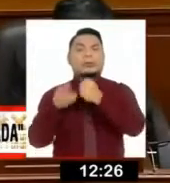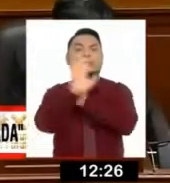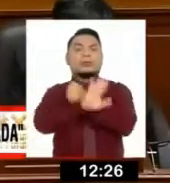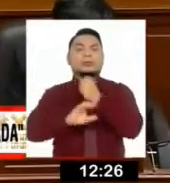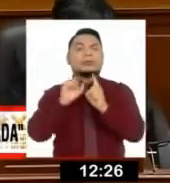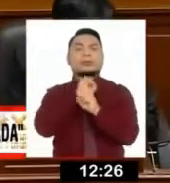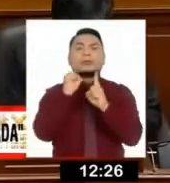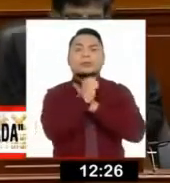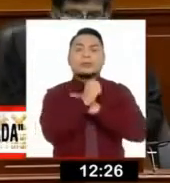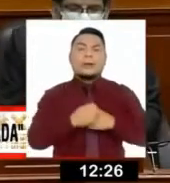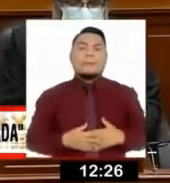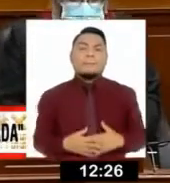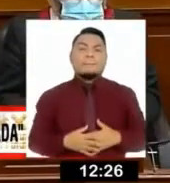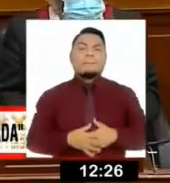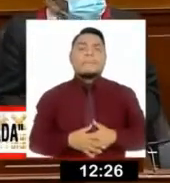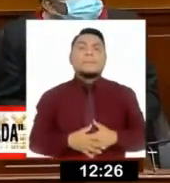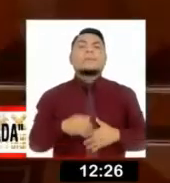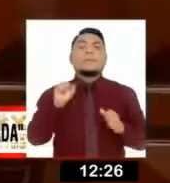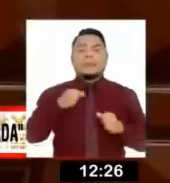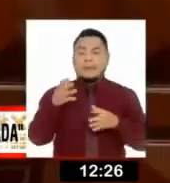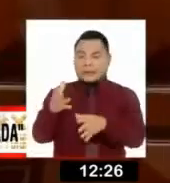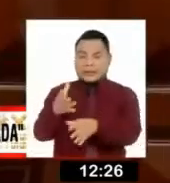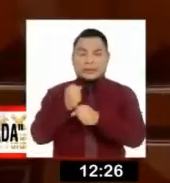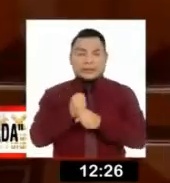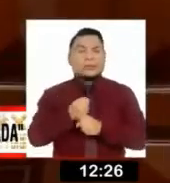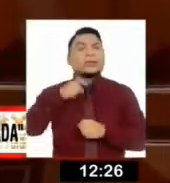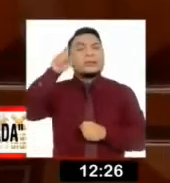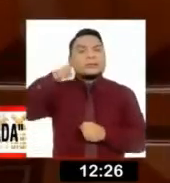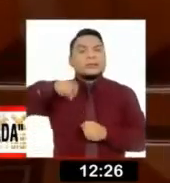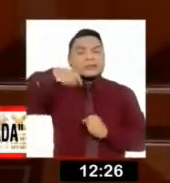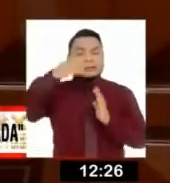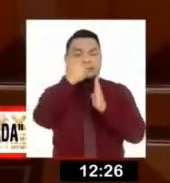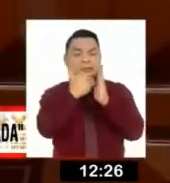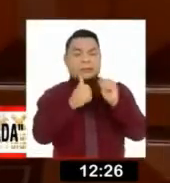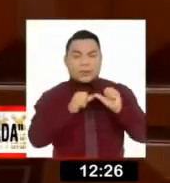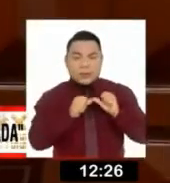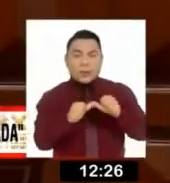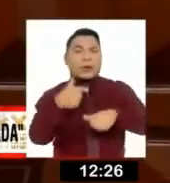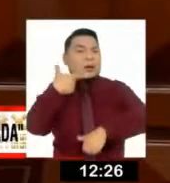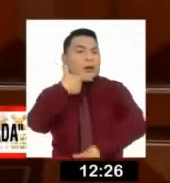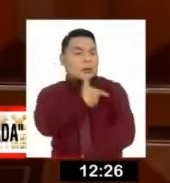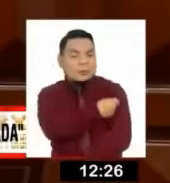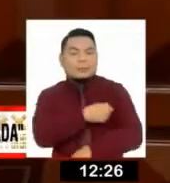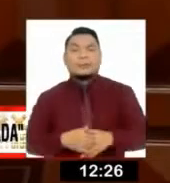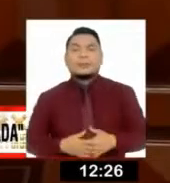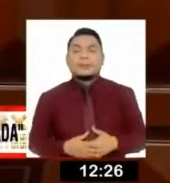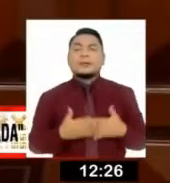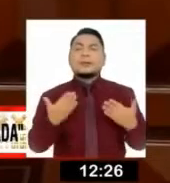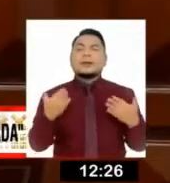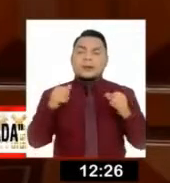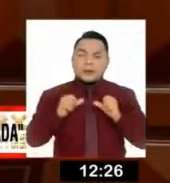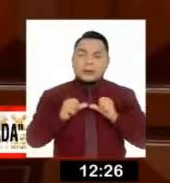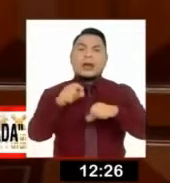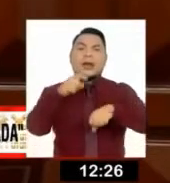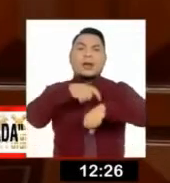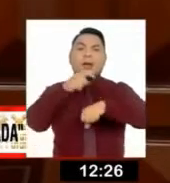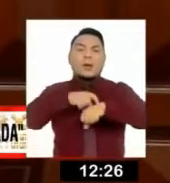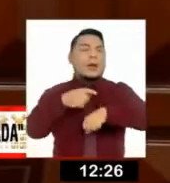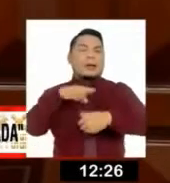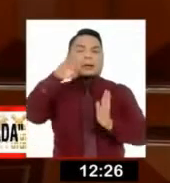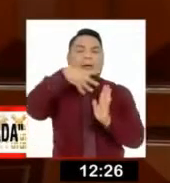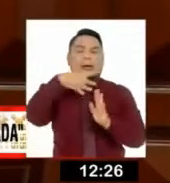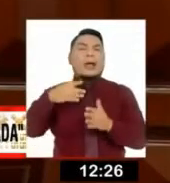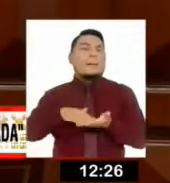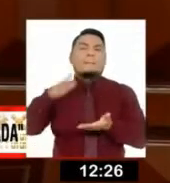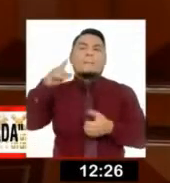Social. Se tomarán las medidas necesarias para continuar con la vacunación ampliando horarios y extendiendo